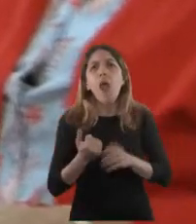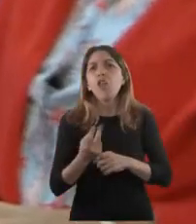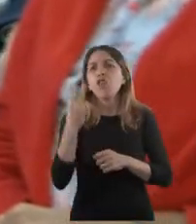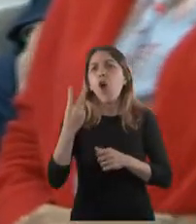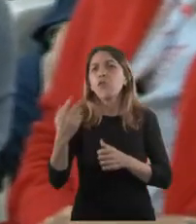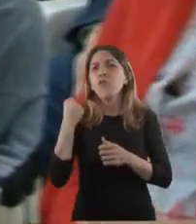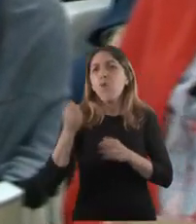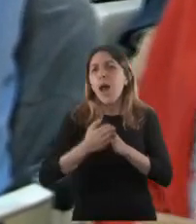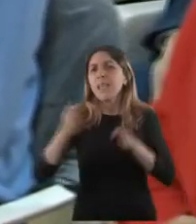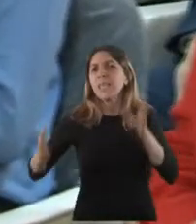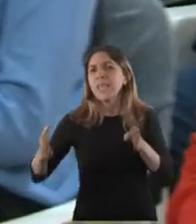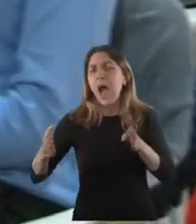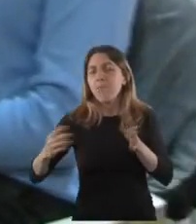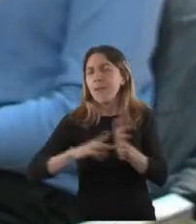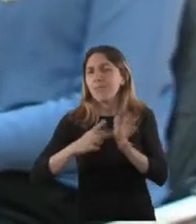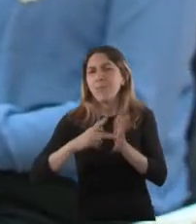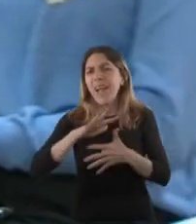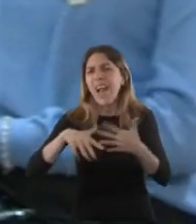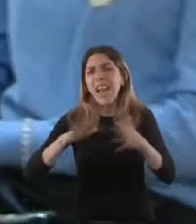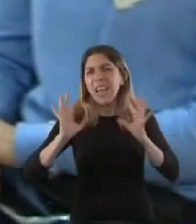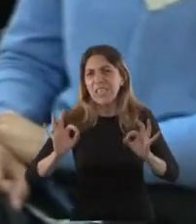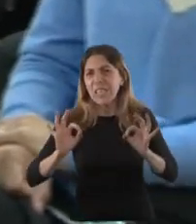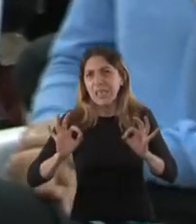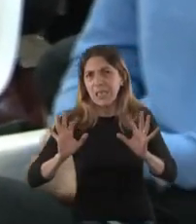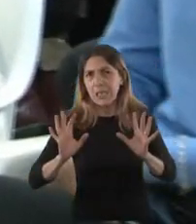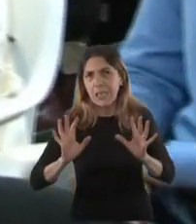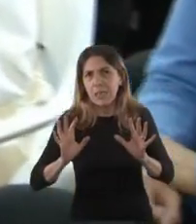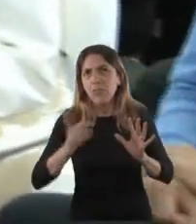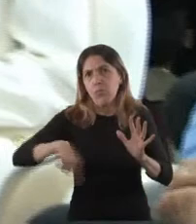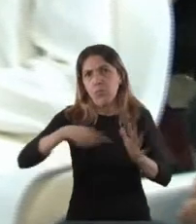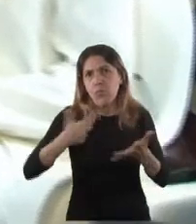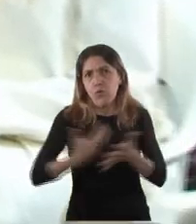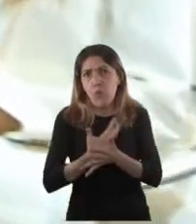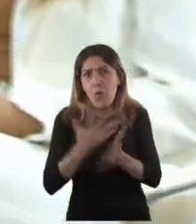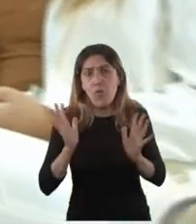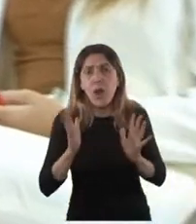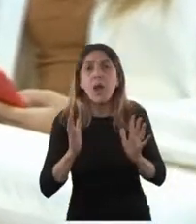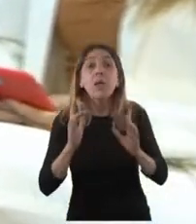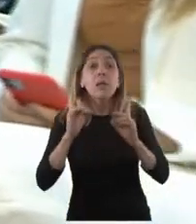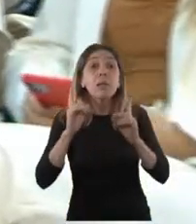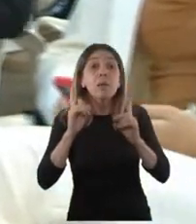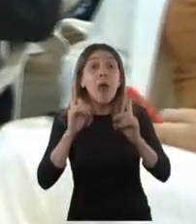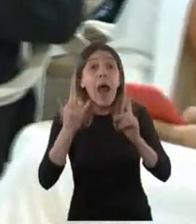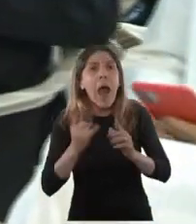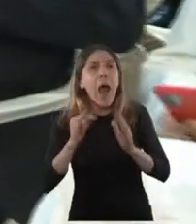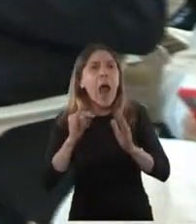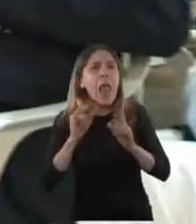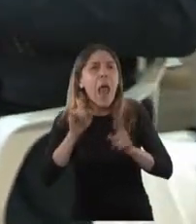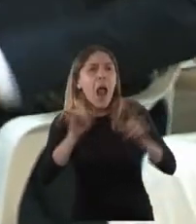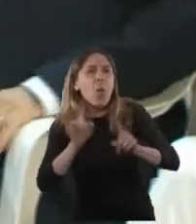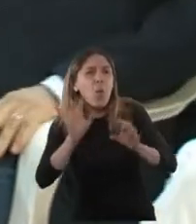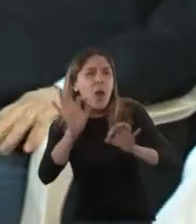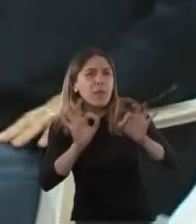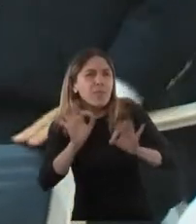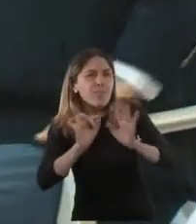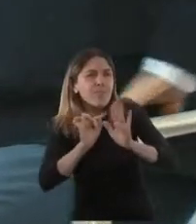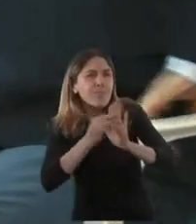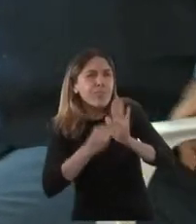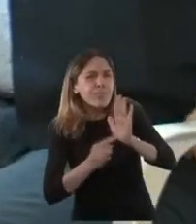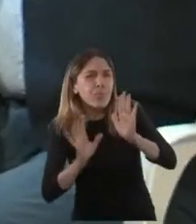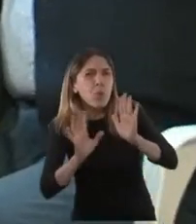que nos ha tocado padecer. Y en este caso con particularidades, porque estamos hablando justamente